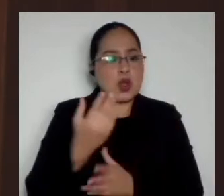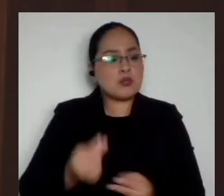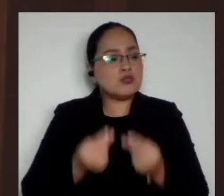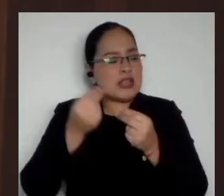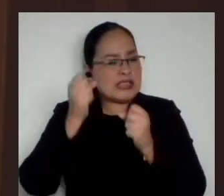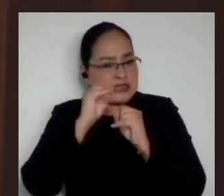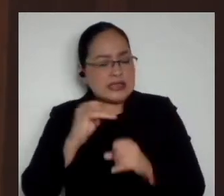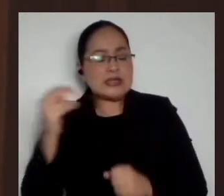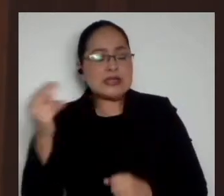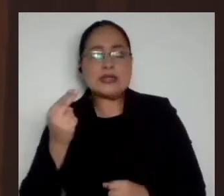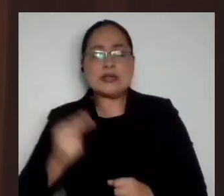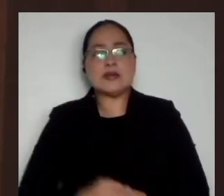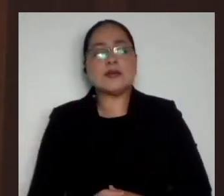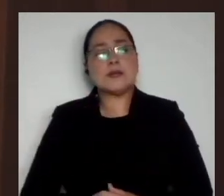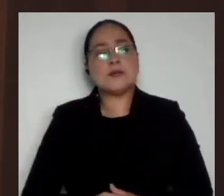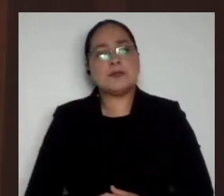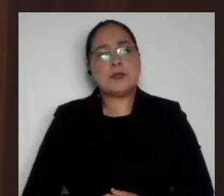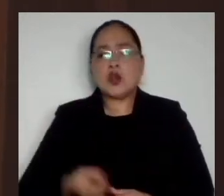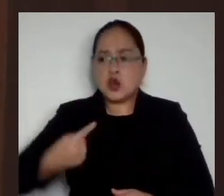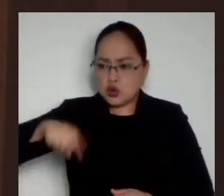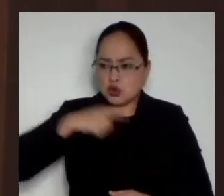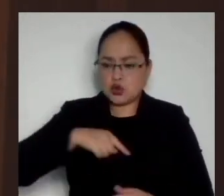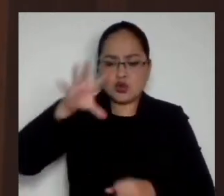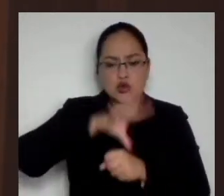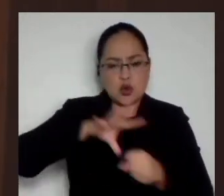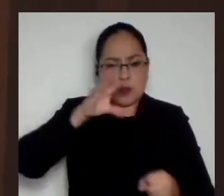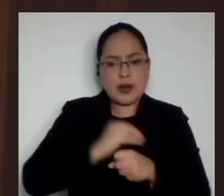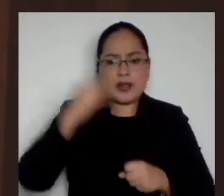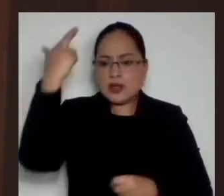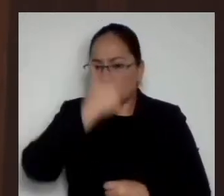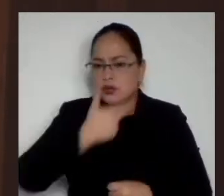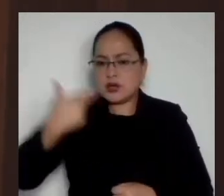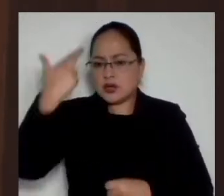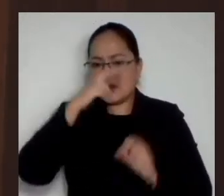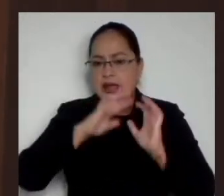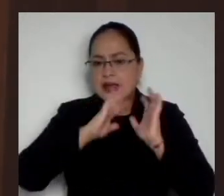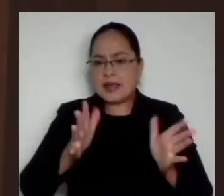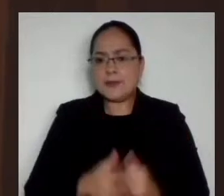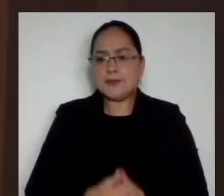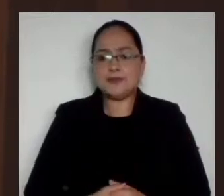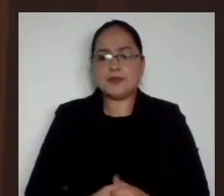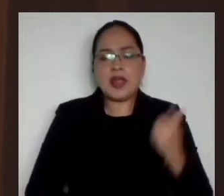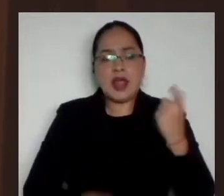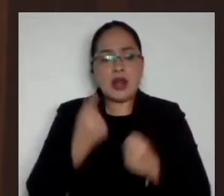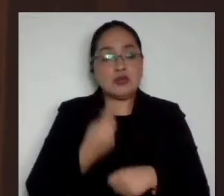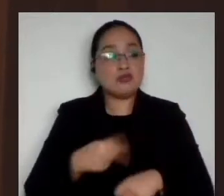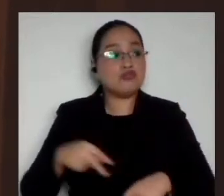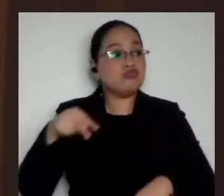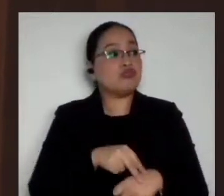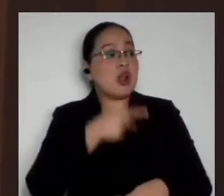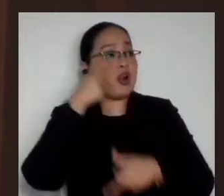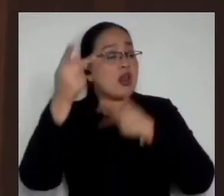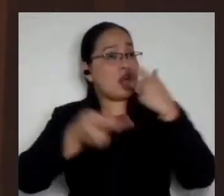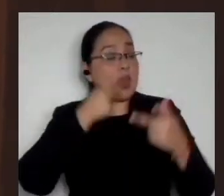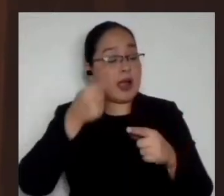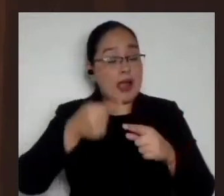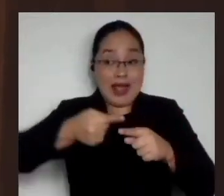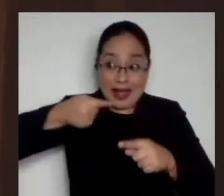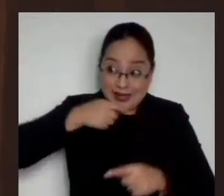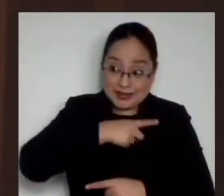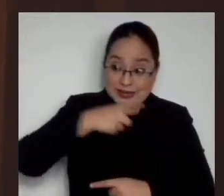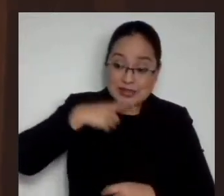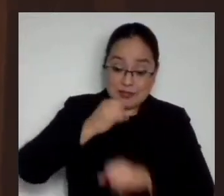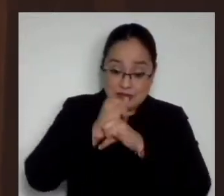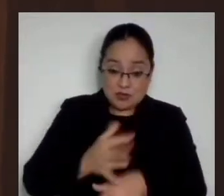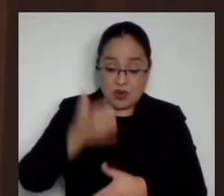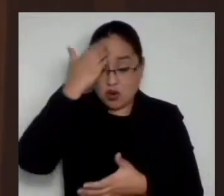Y hemos revisado a fondo. Y algo que aquí se viene a decir, por eso hay que informarnos. Quiero comentarles